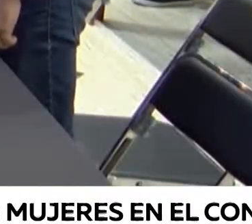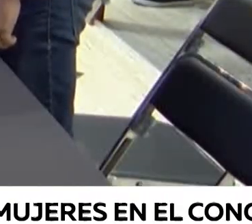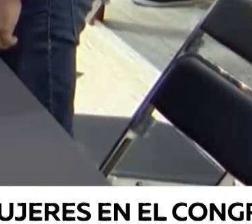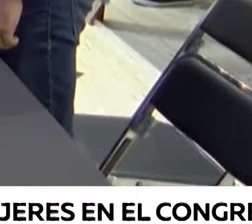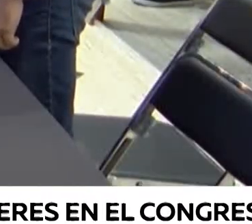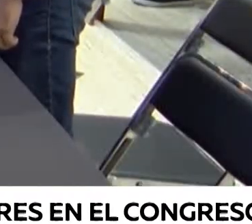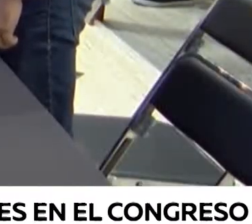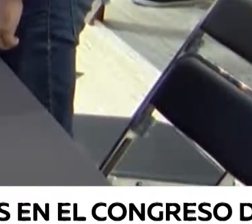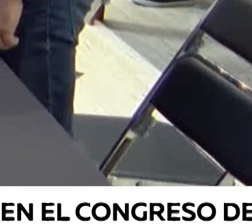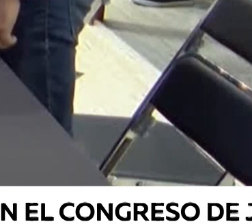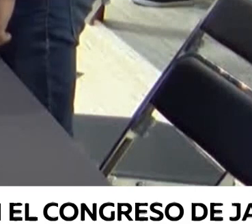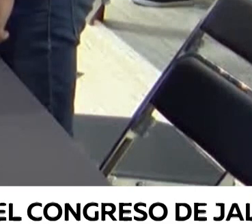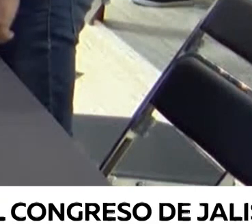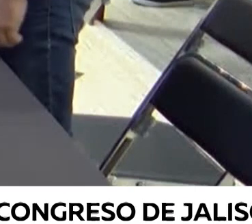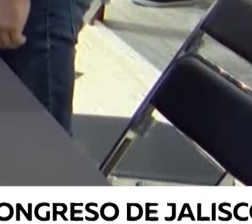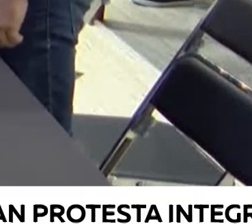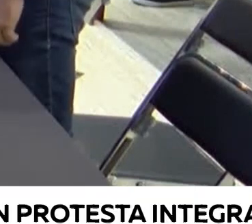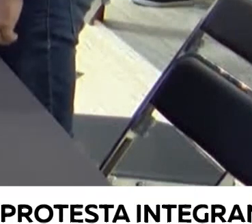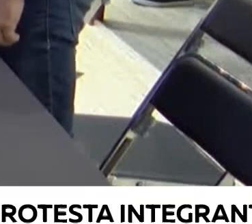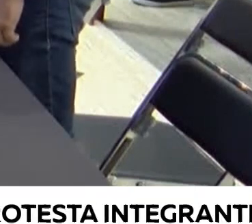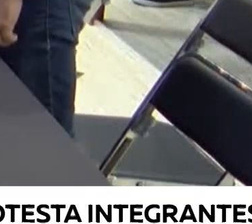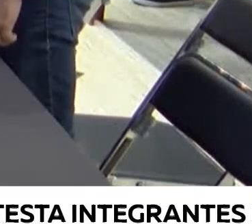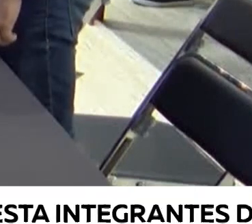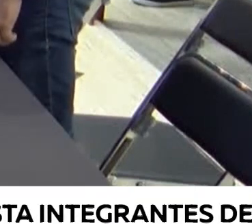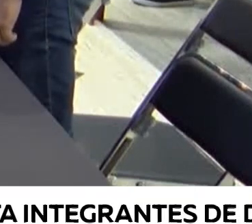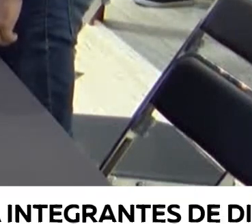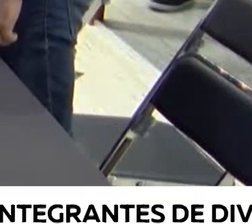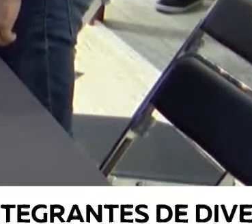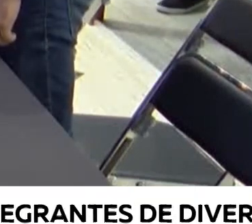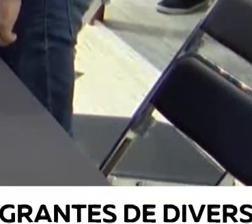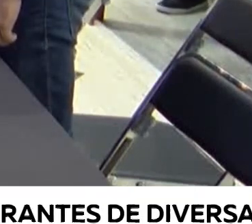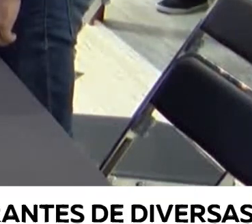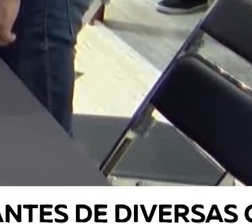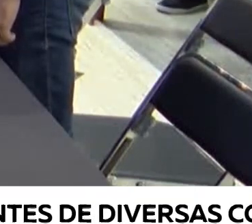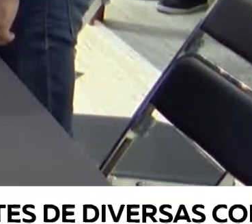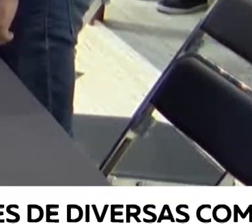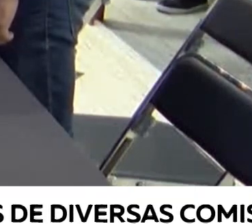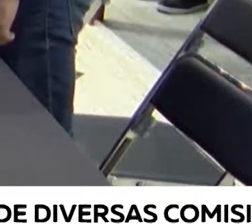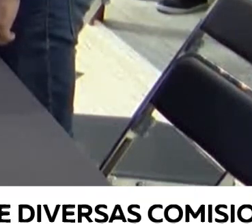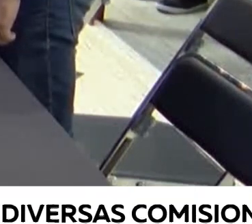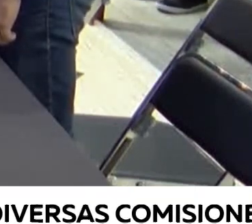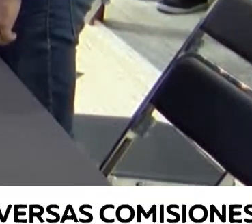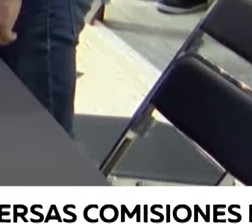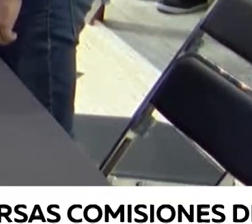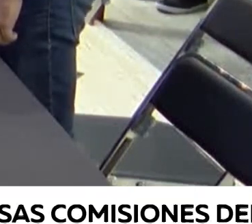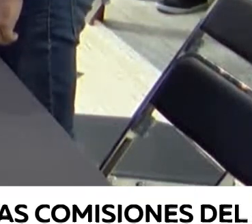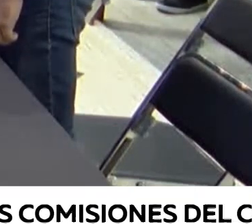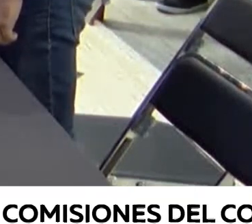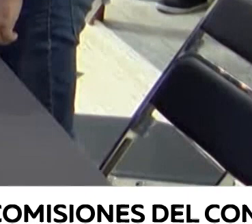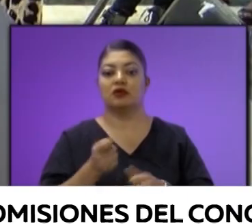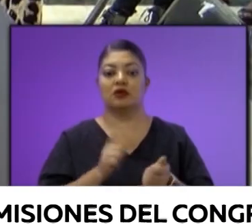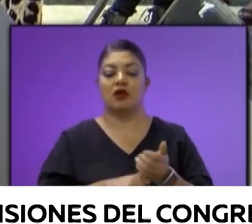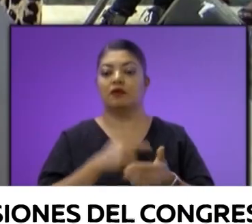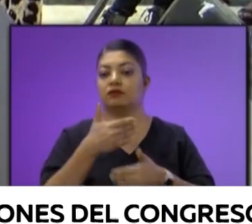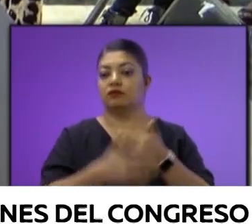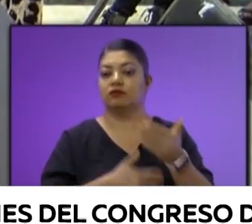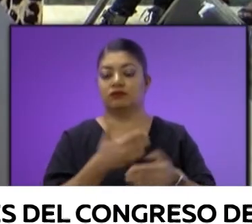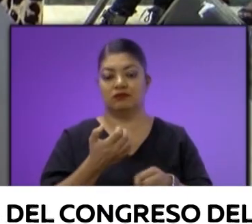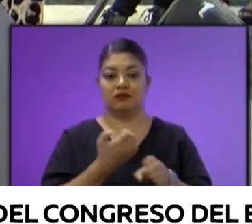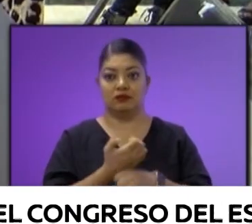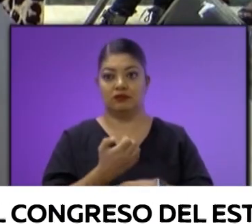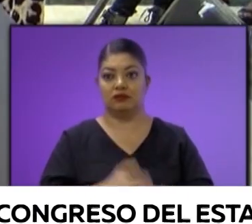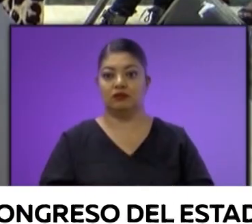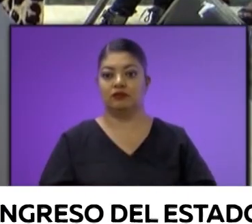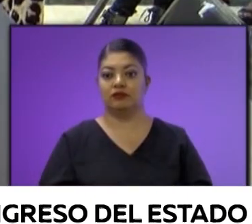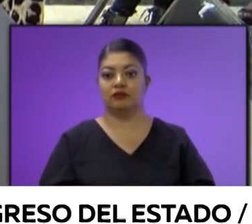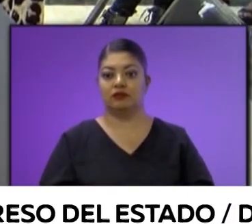de Distribución de Agua Potable del Área Metropolitana de Guadalajara se integran Arquímedes Andrés Flores López y Alonso Hernández. En la Comisión de